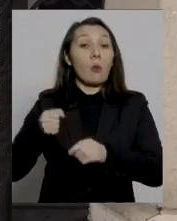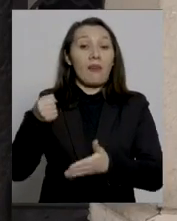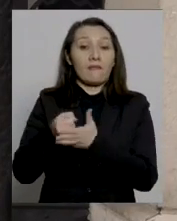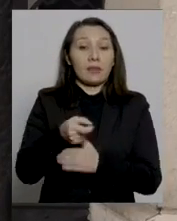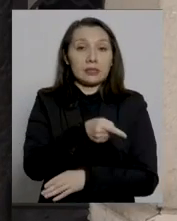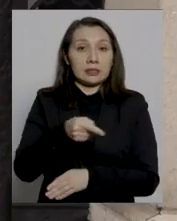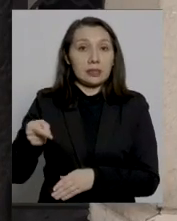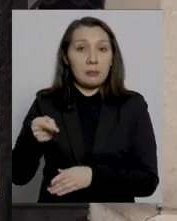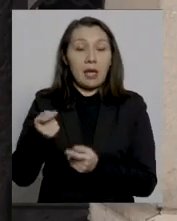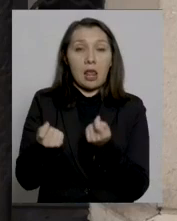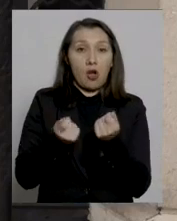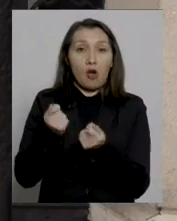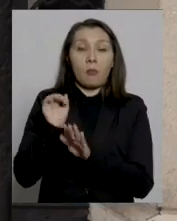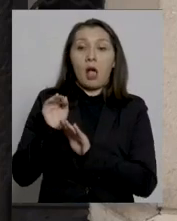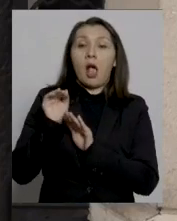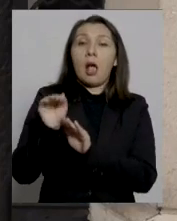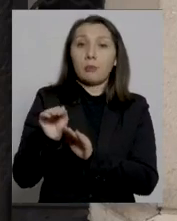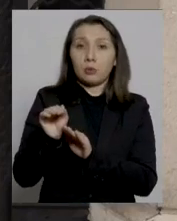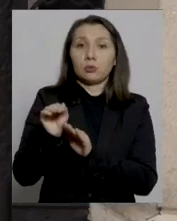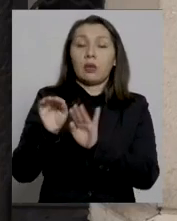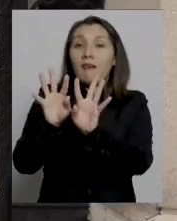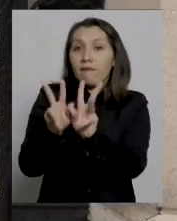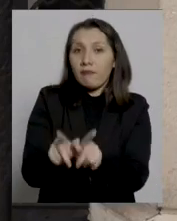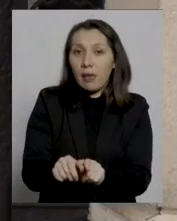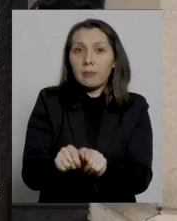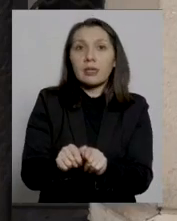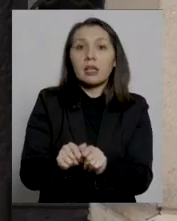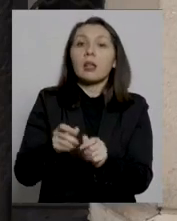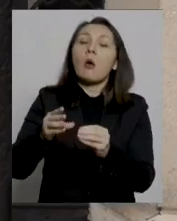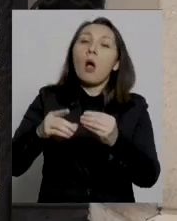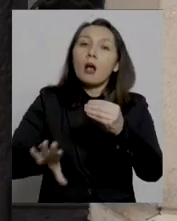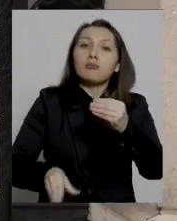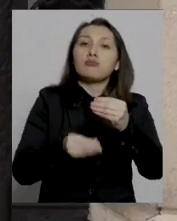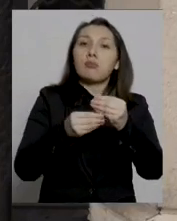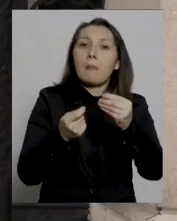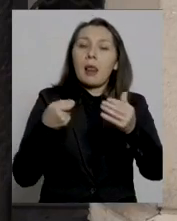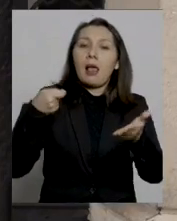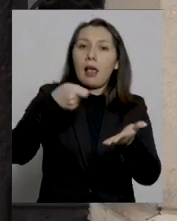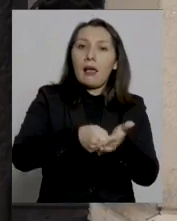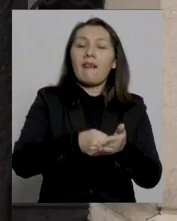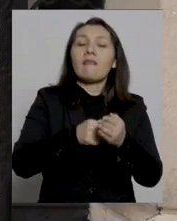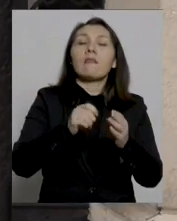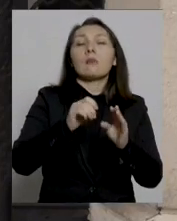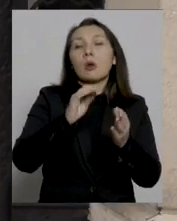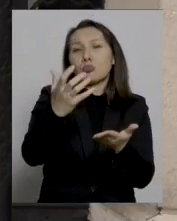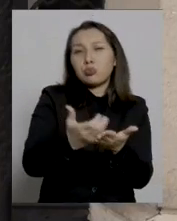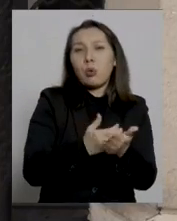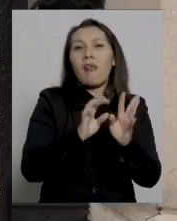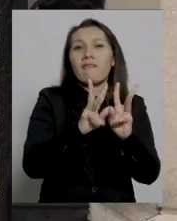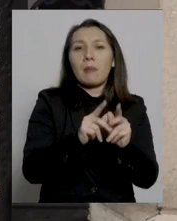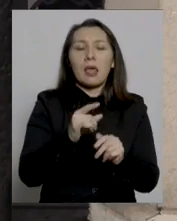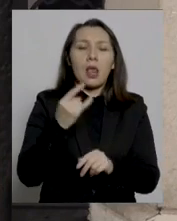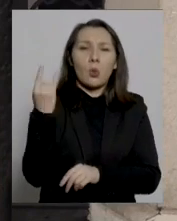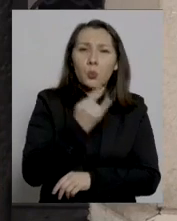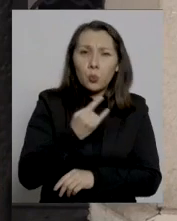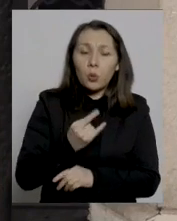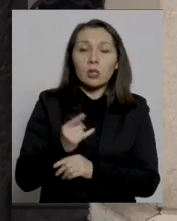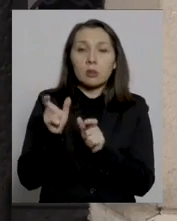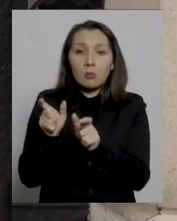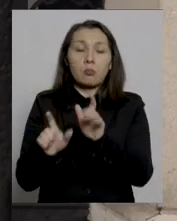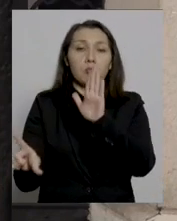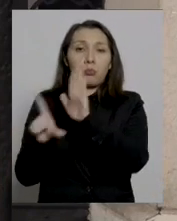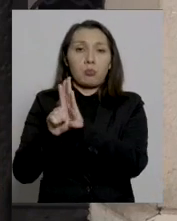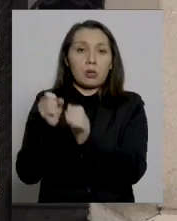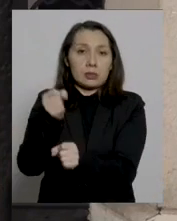semana para ayudar a las familias, complementar sus ingresos, el ingreso familiar de emergencia, la ley de protección del empleo y, por